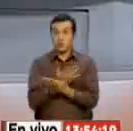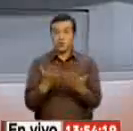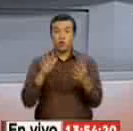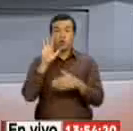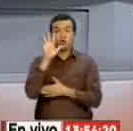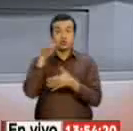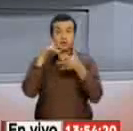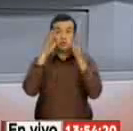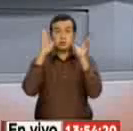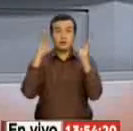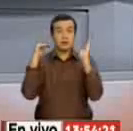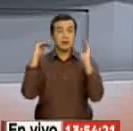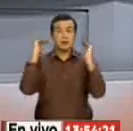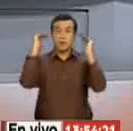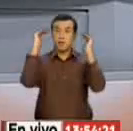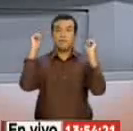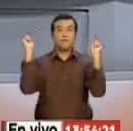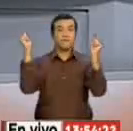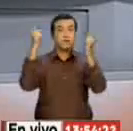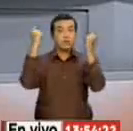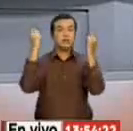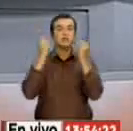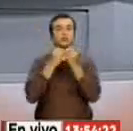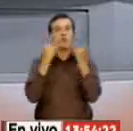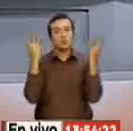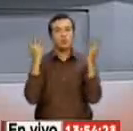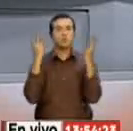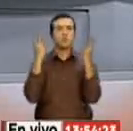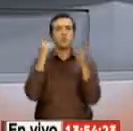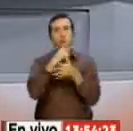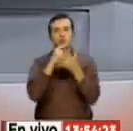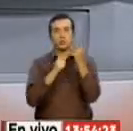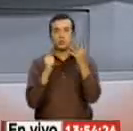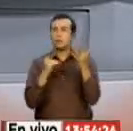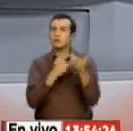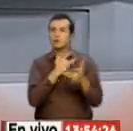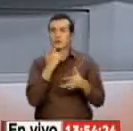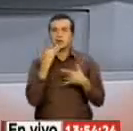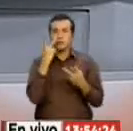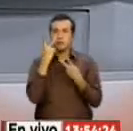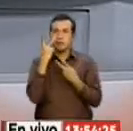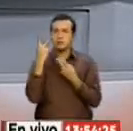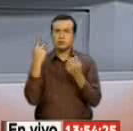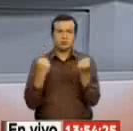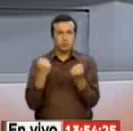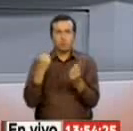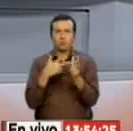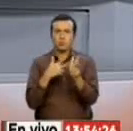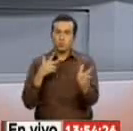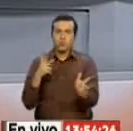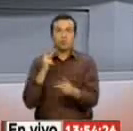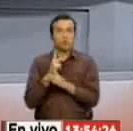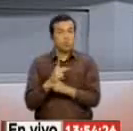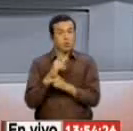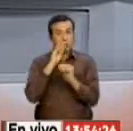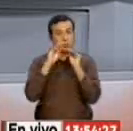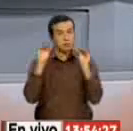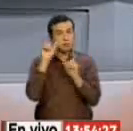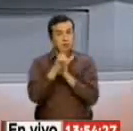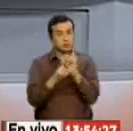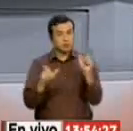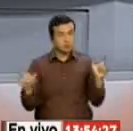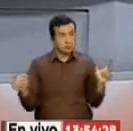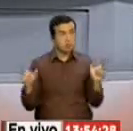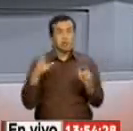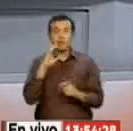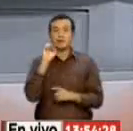de diciembre es el punto más alto de las fiestas, ¿ah? Porque hay programas en toda la ciudad. ¿Se siente en el tránsito de eso? Por supuesto, ¿no? Claro, hay que tener cuidado también para circular, pero